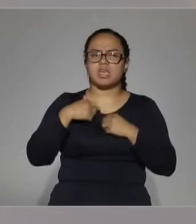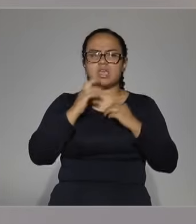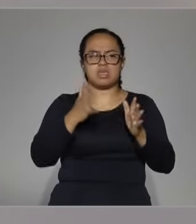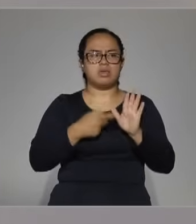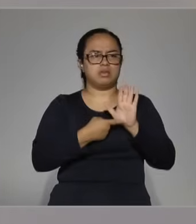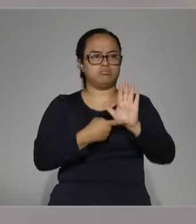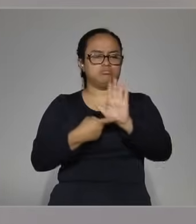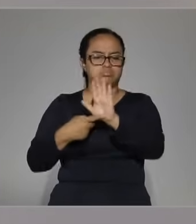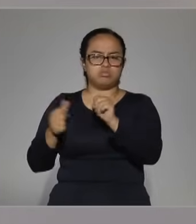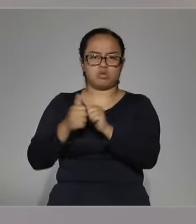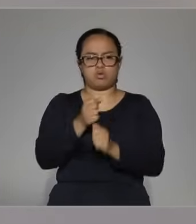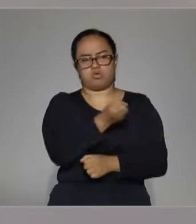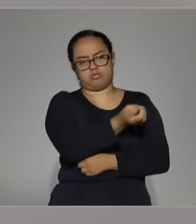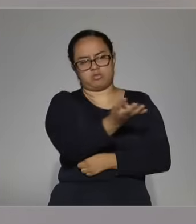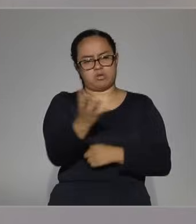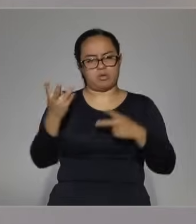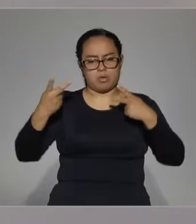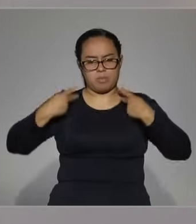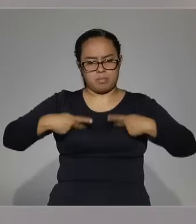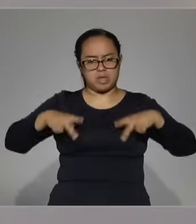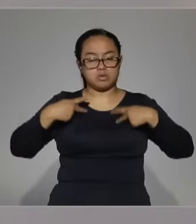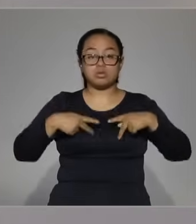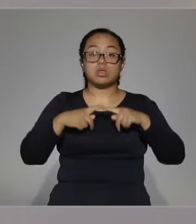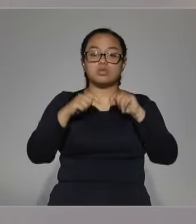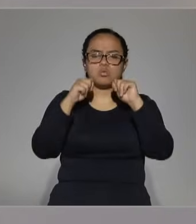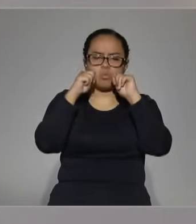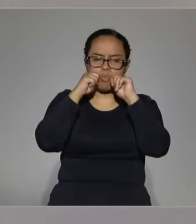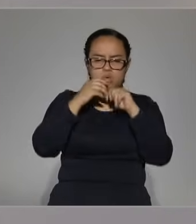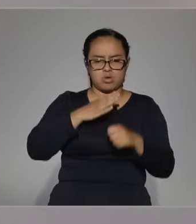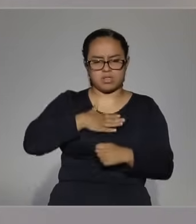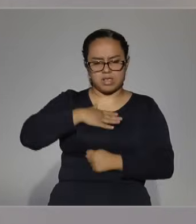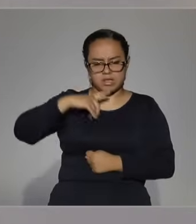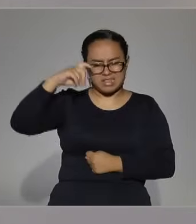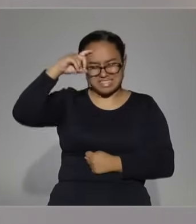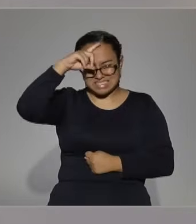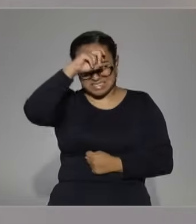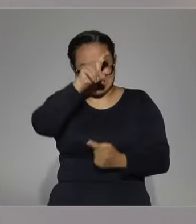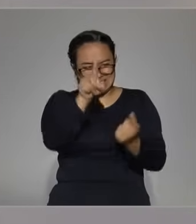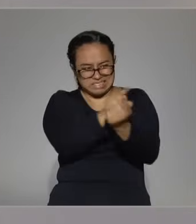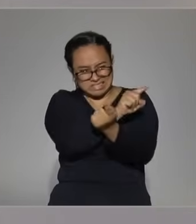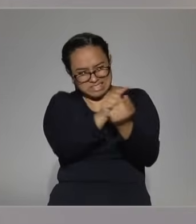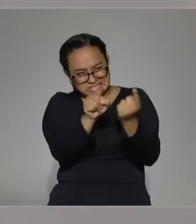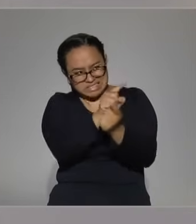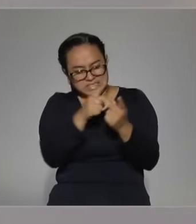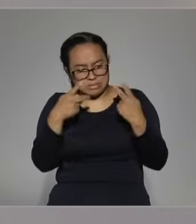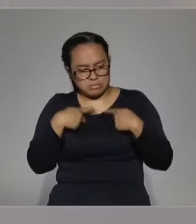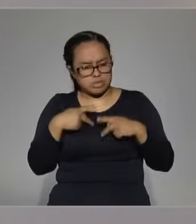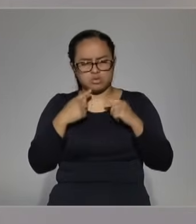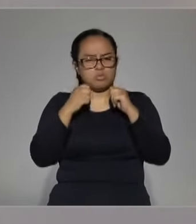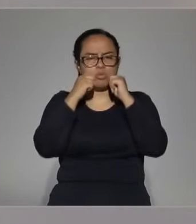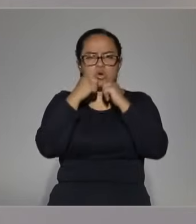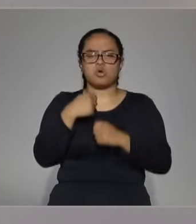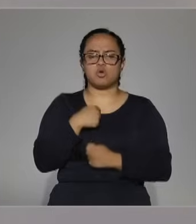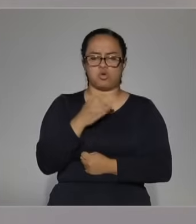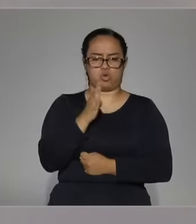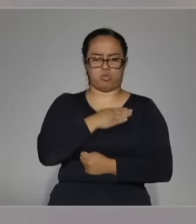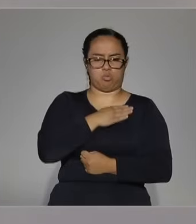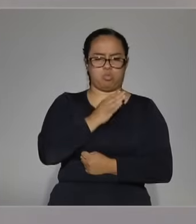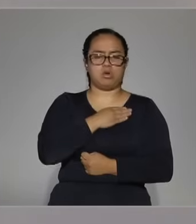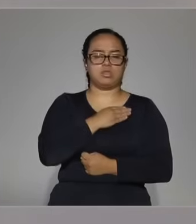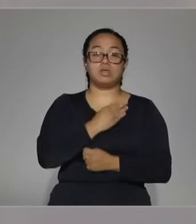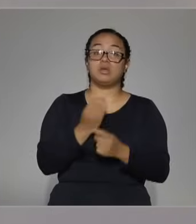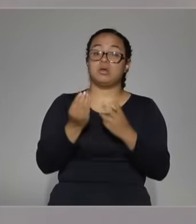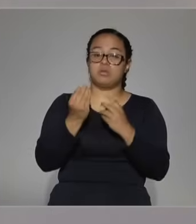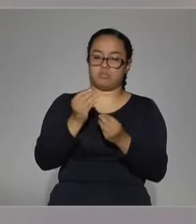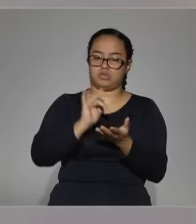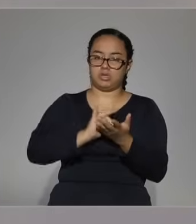reflejado con las demás personas. A pesar de mis dificultades de socialización, he sido buena persona. Muchas gracias